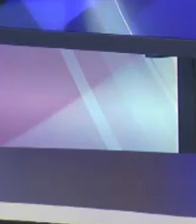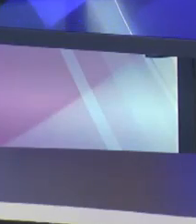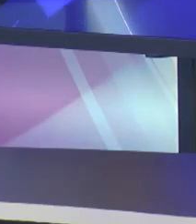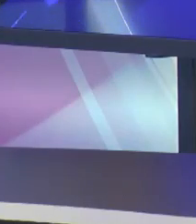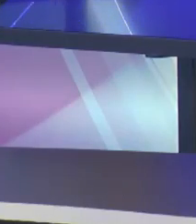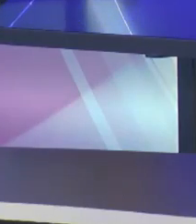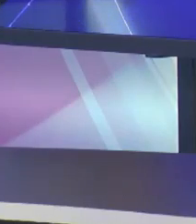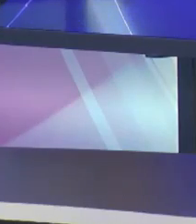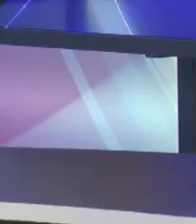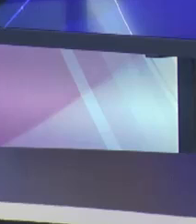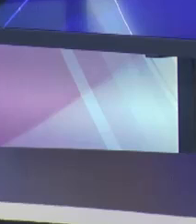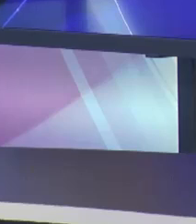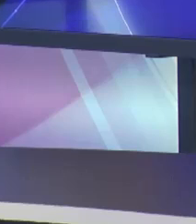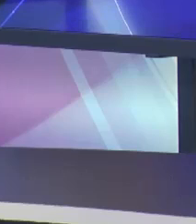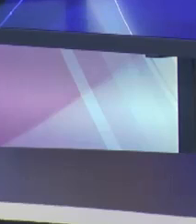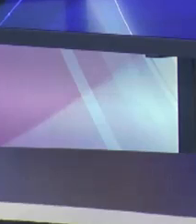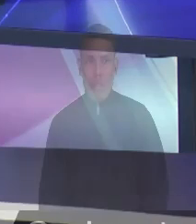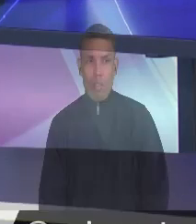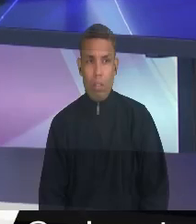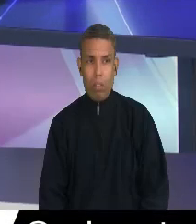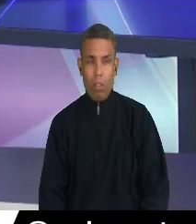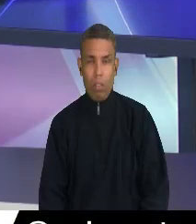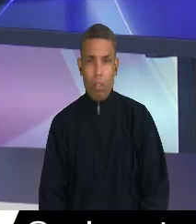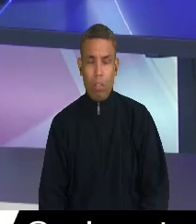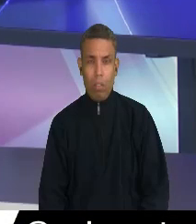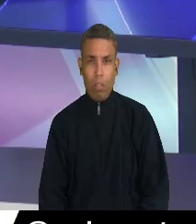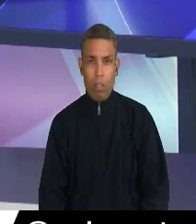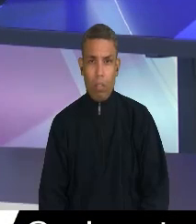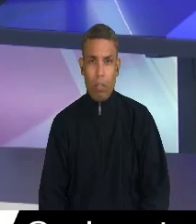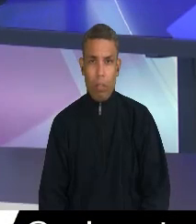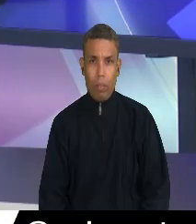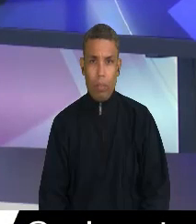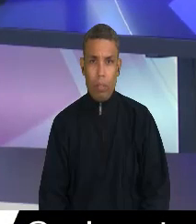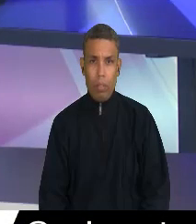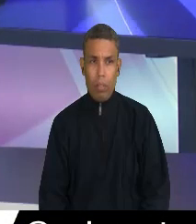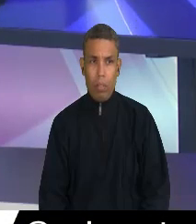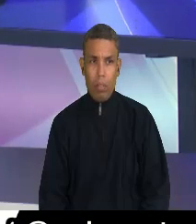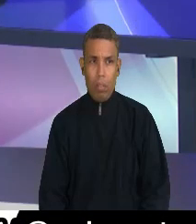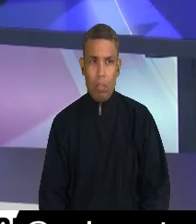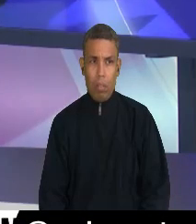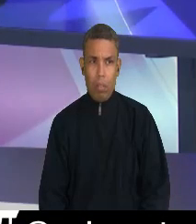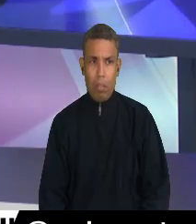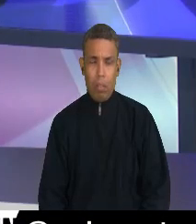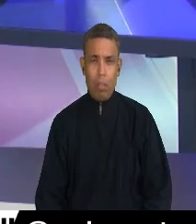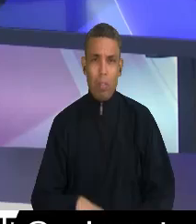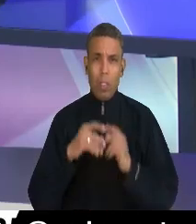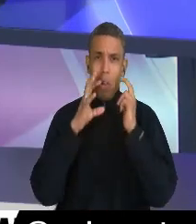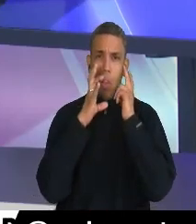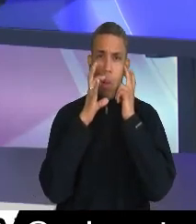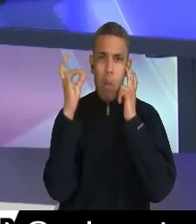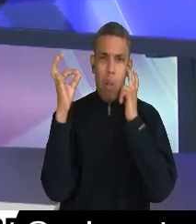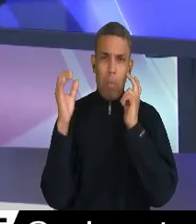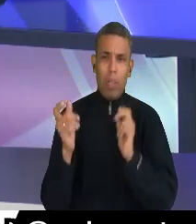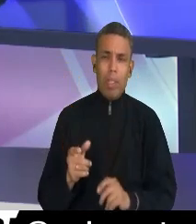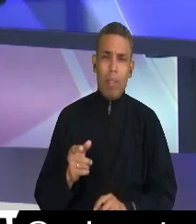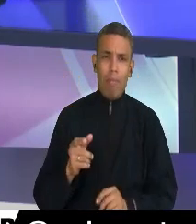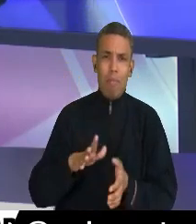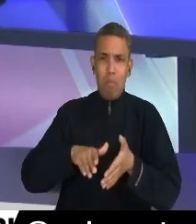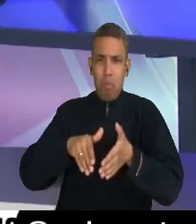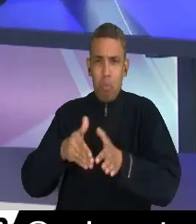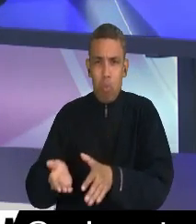Iniciamos con nuestra información. Un hombre de 33 años de edad perdió la vida luego de que recibiera una herida a la altura de su corazón con arma blanca. Los hechos